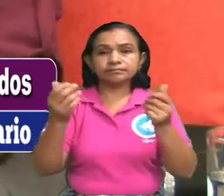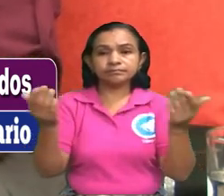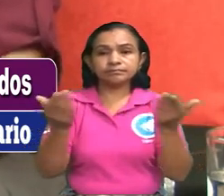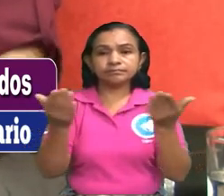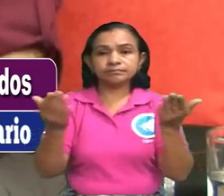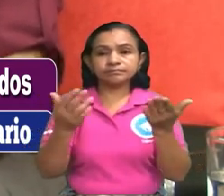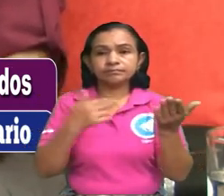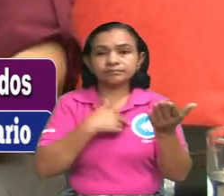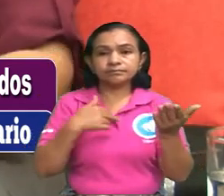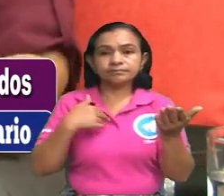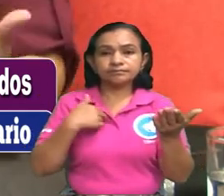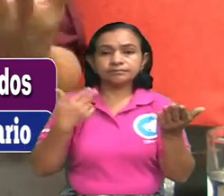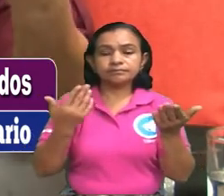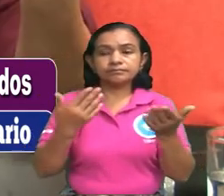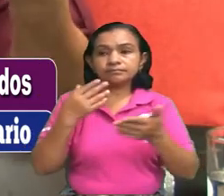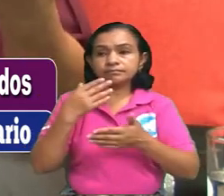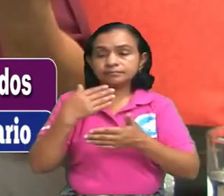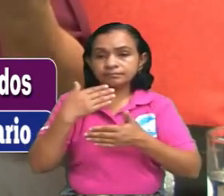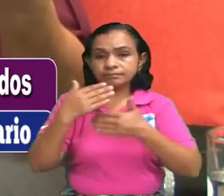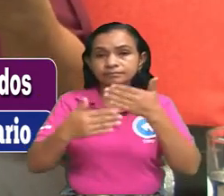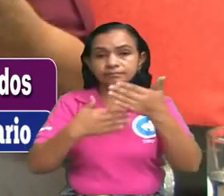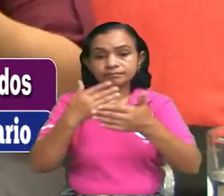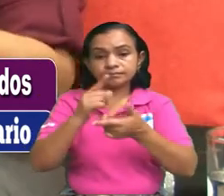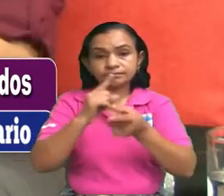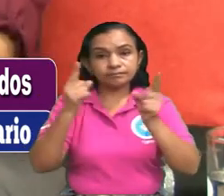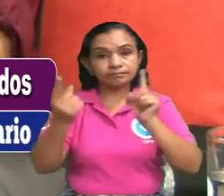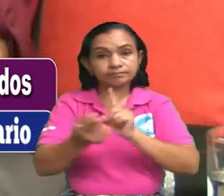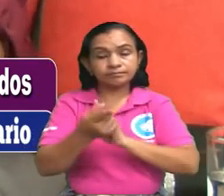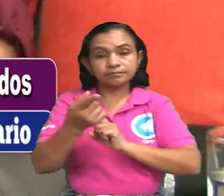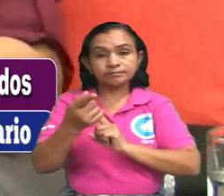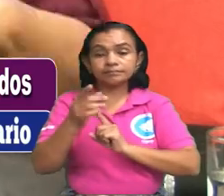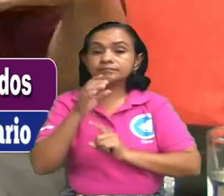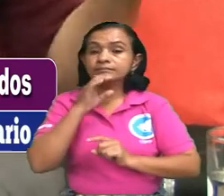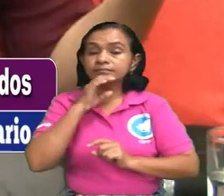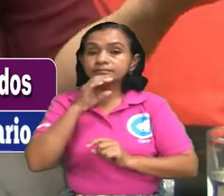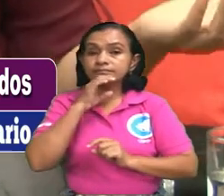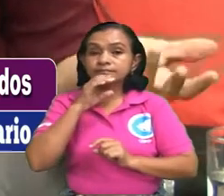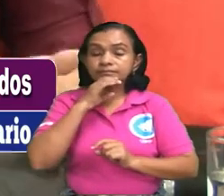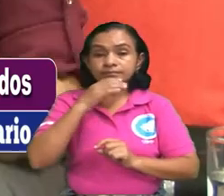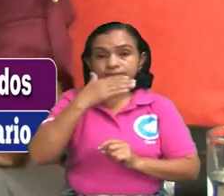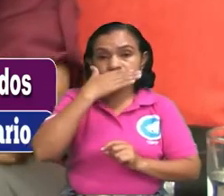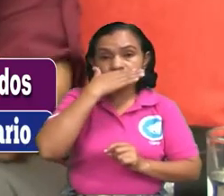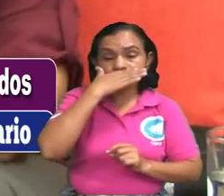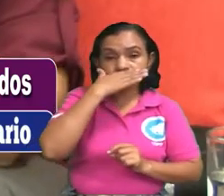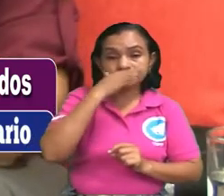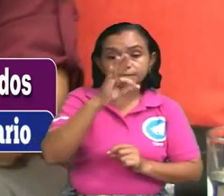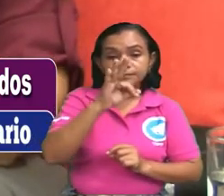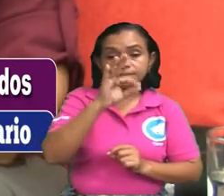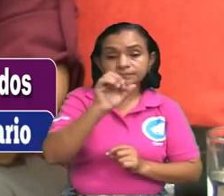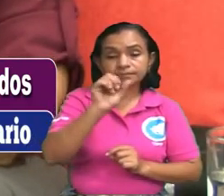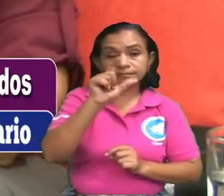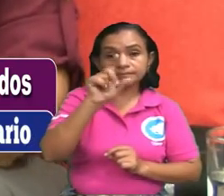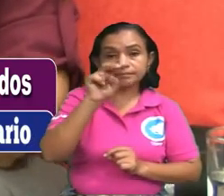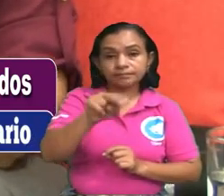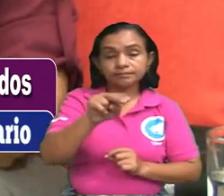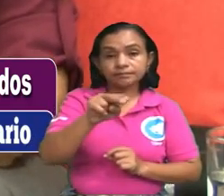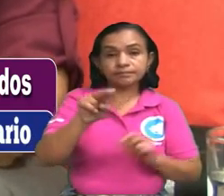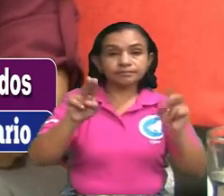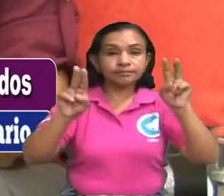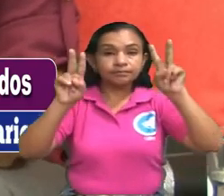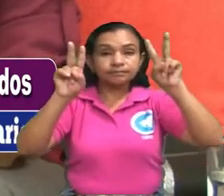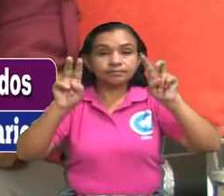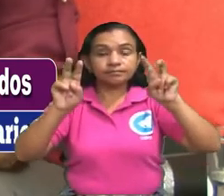porque hemos transitado la Revolución Cubana y la Revolución Popular Sandinista en un